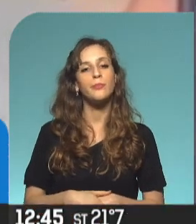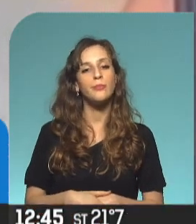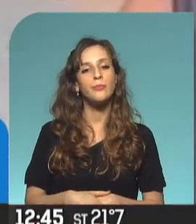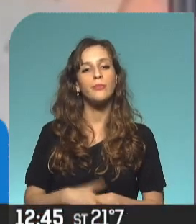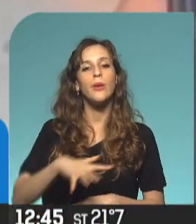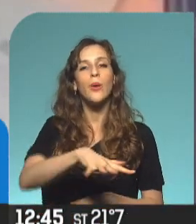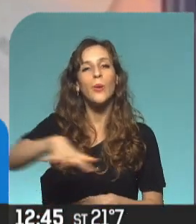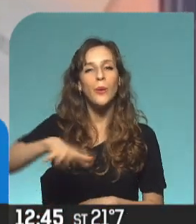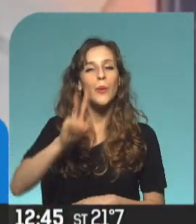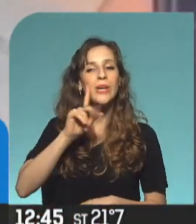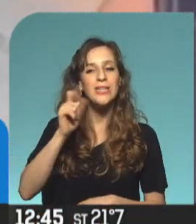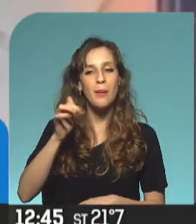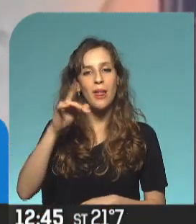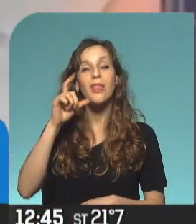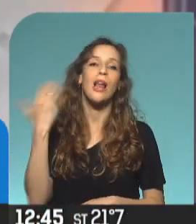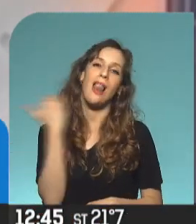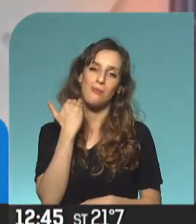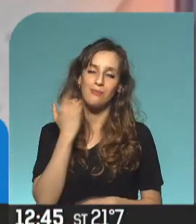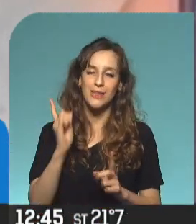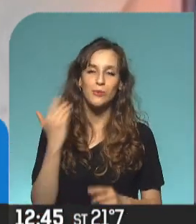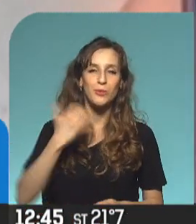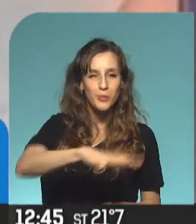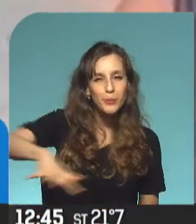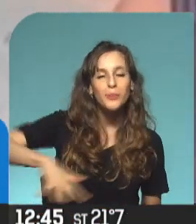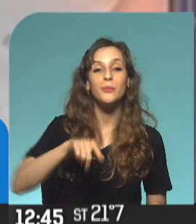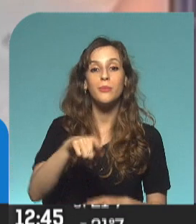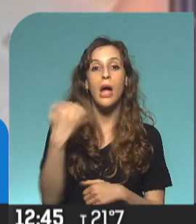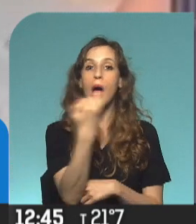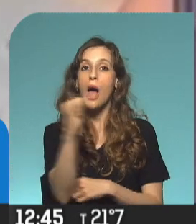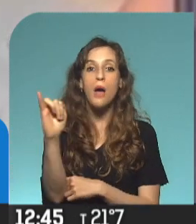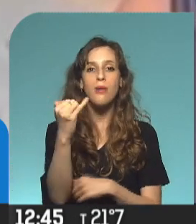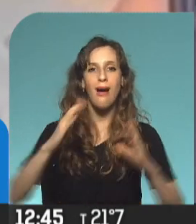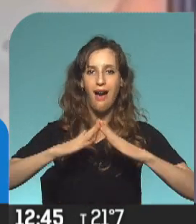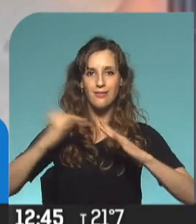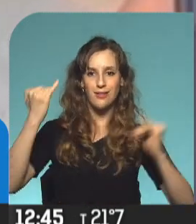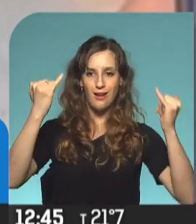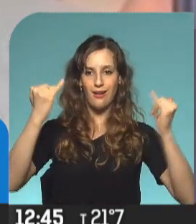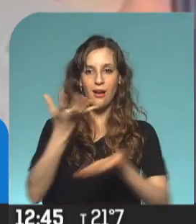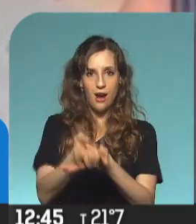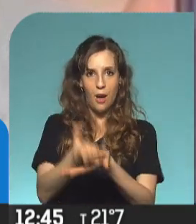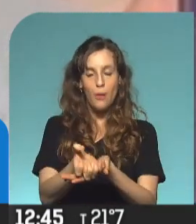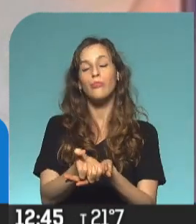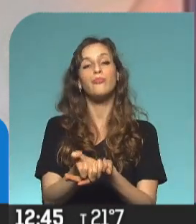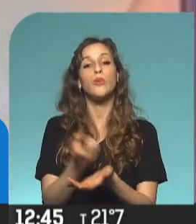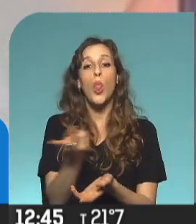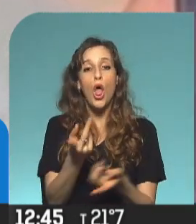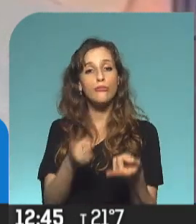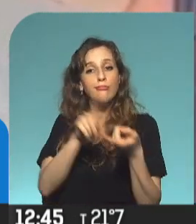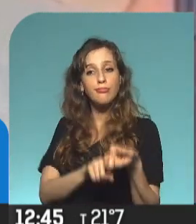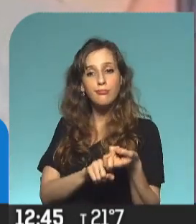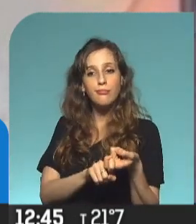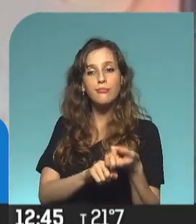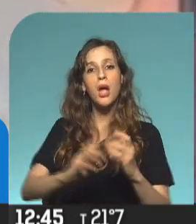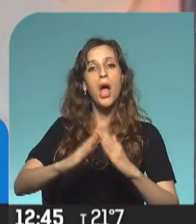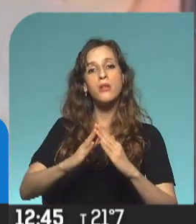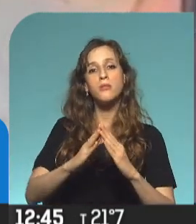en Villa Madero. Las imágenes fueron tomadas por las cámaras de seguridad de la vivienda. Un matrimonio llegaba a su casa en